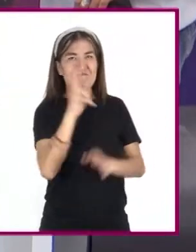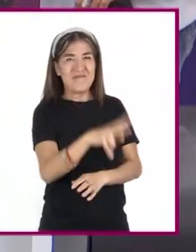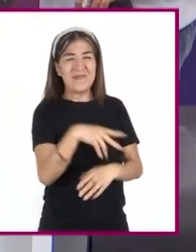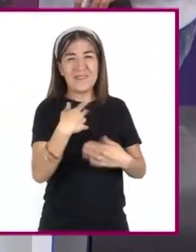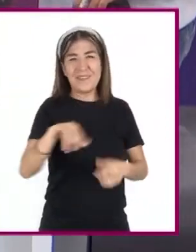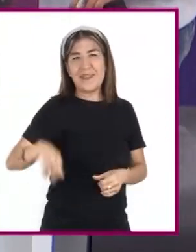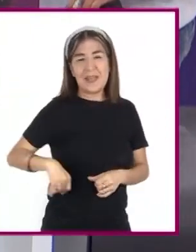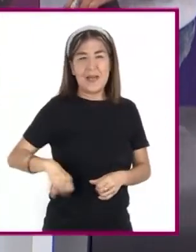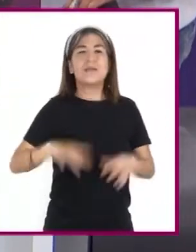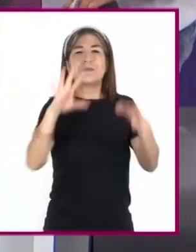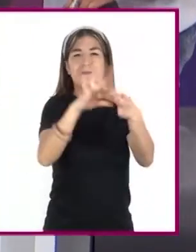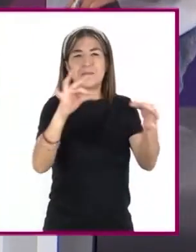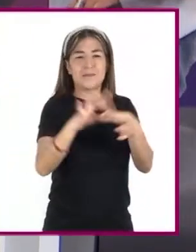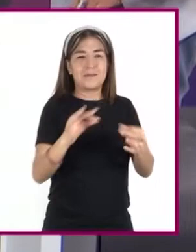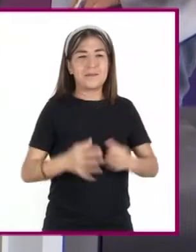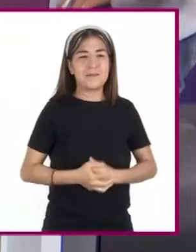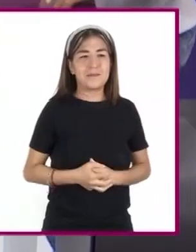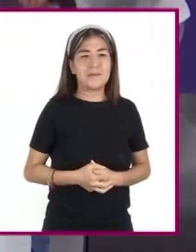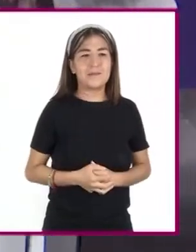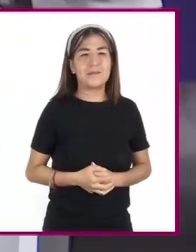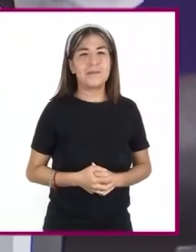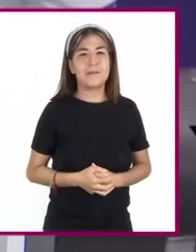la explicación.